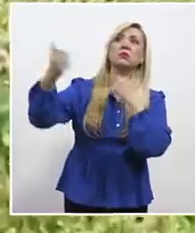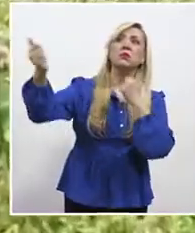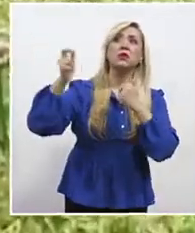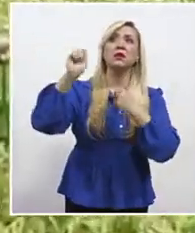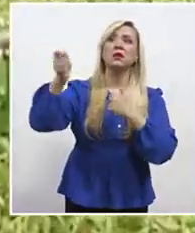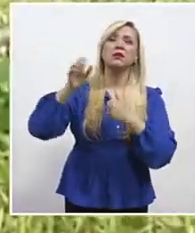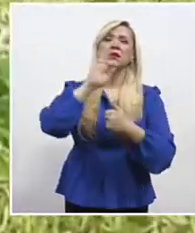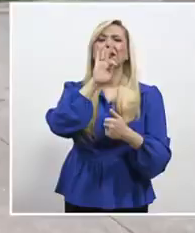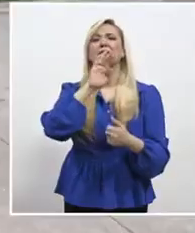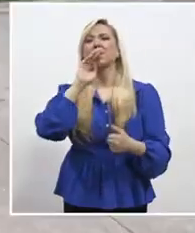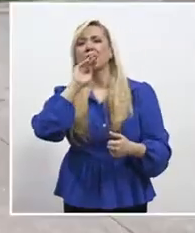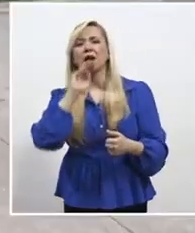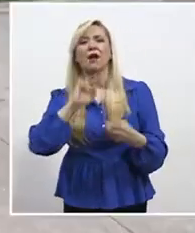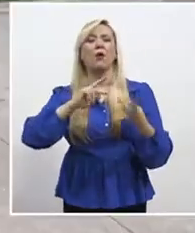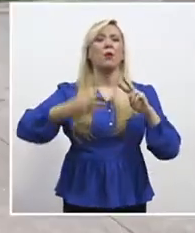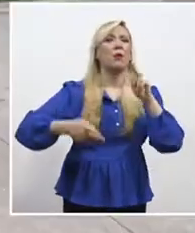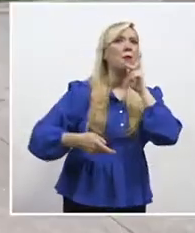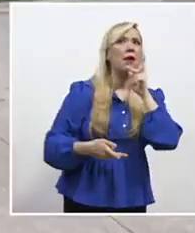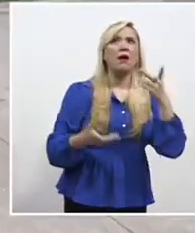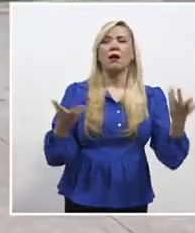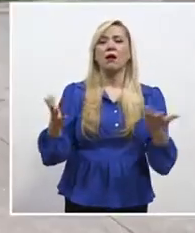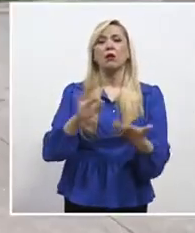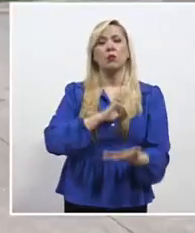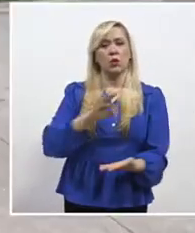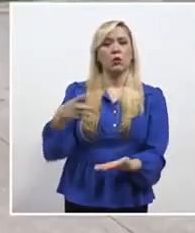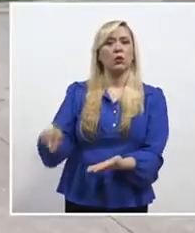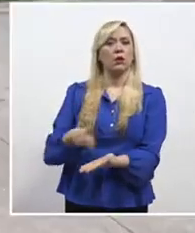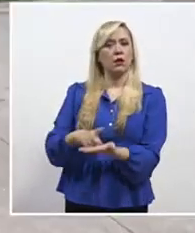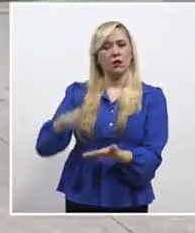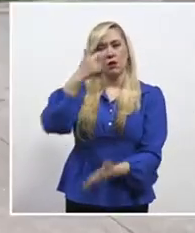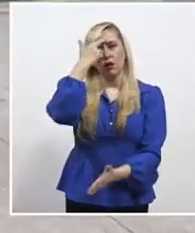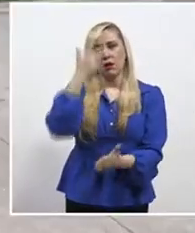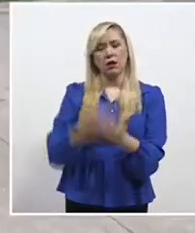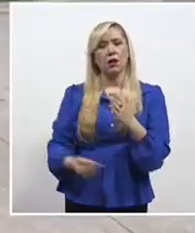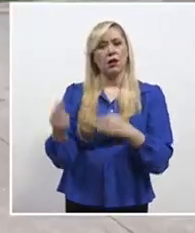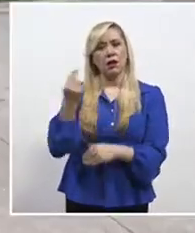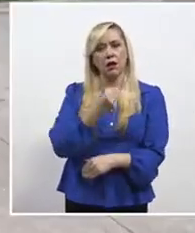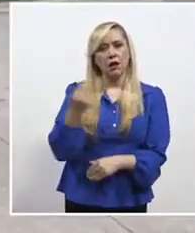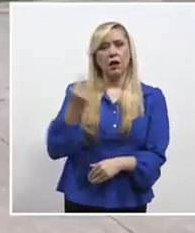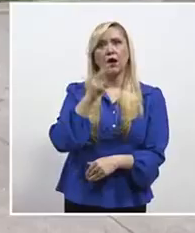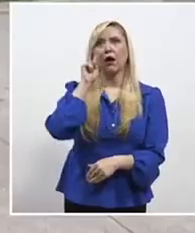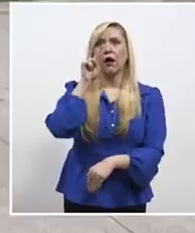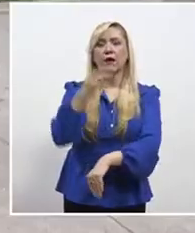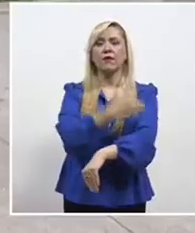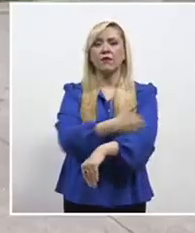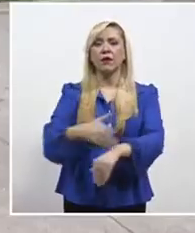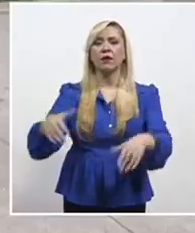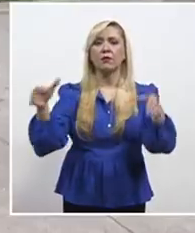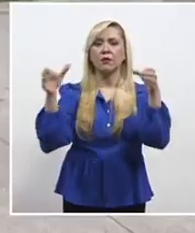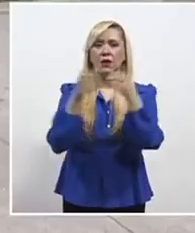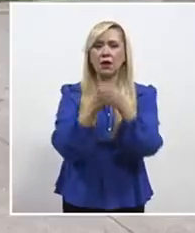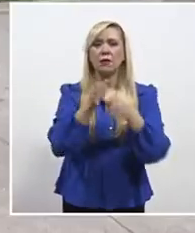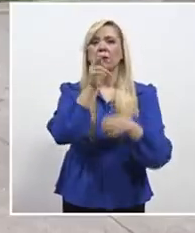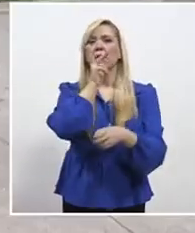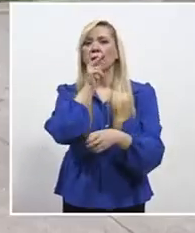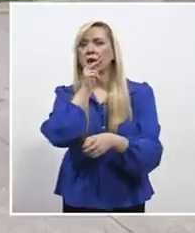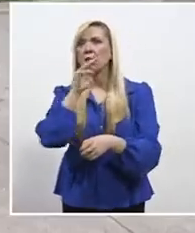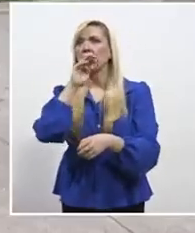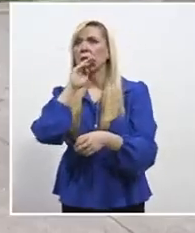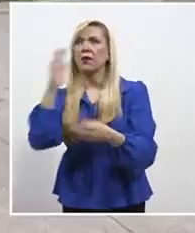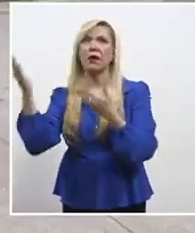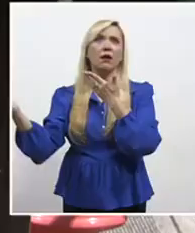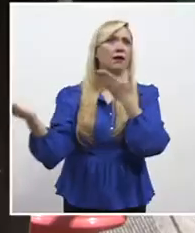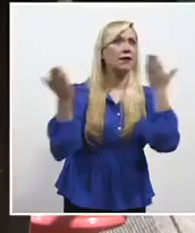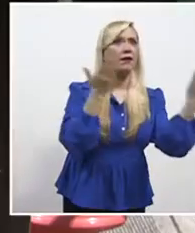afectar permanentemente los derechos del infante, como es el interés superior a su derecho a la familia, a la convivencia con ambos